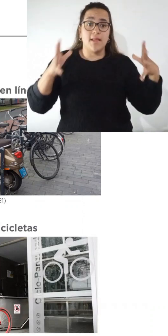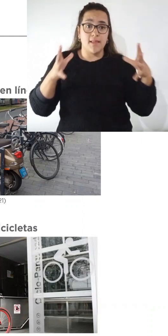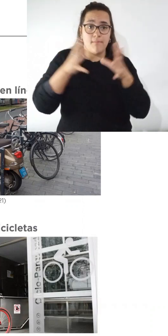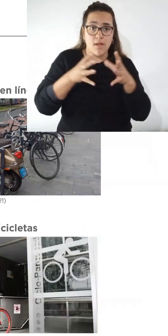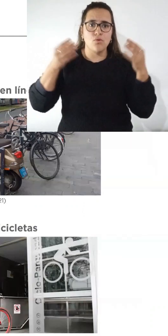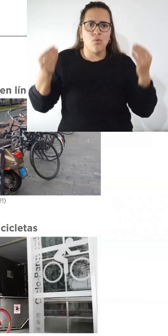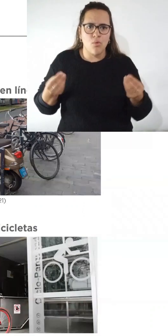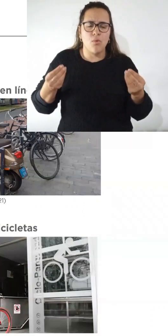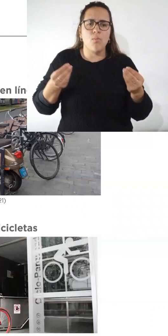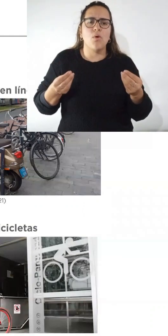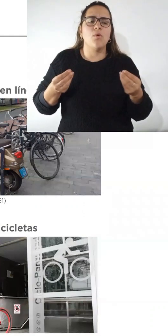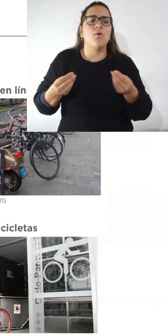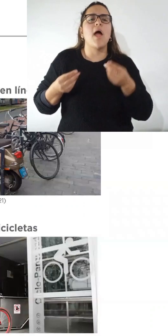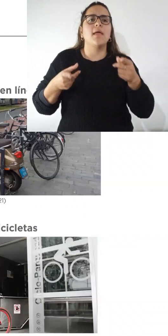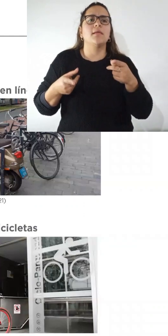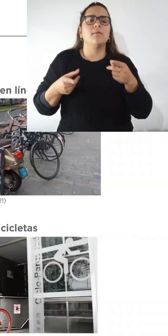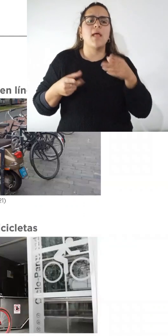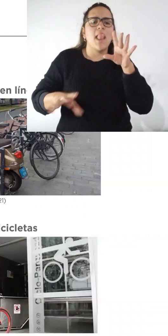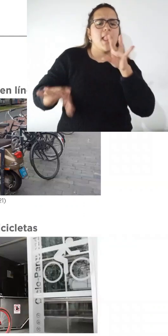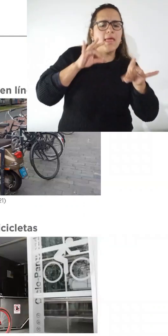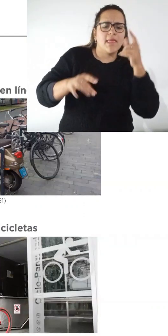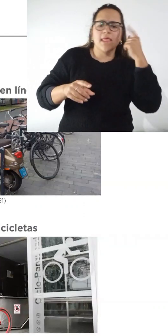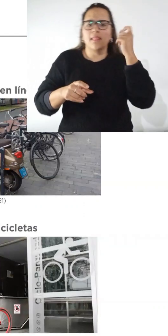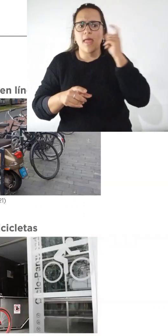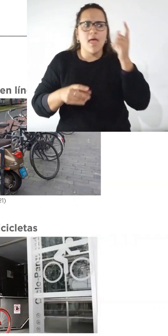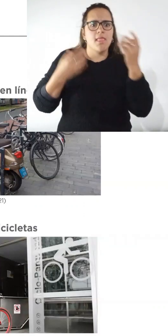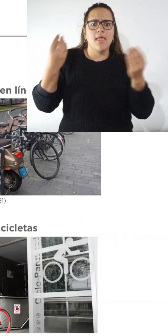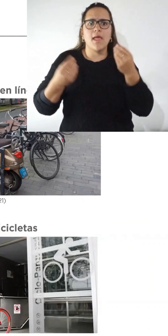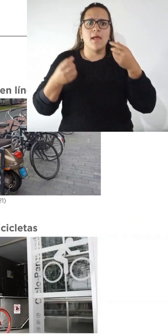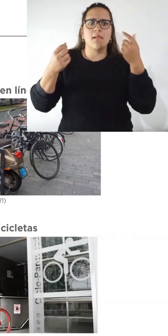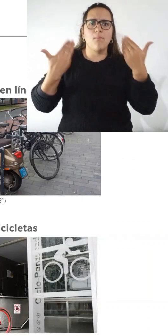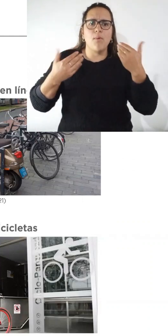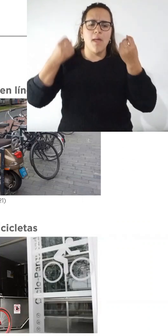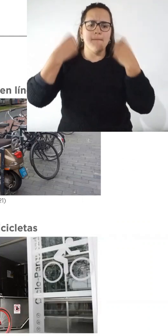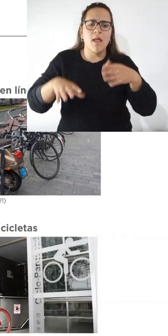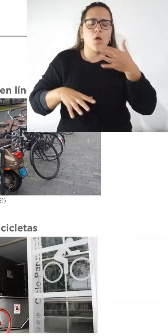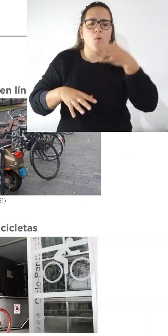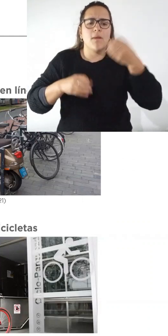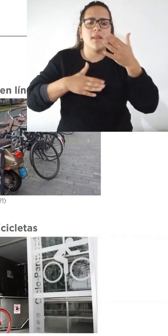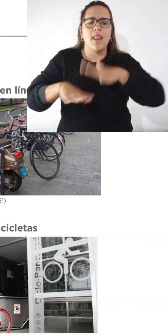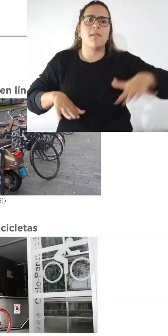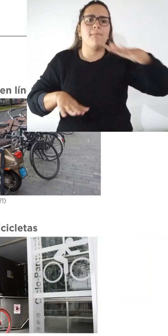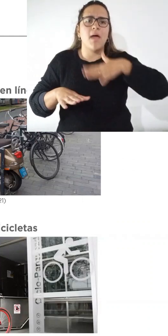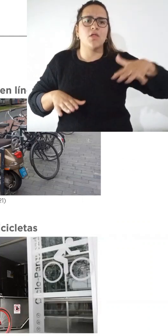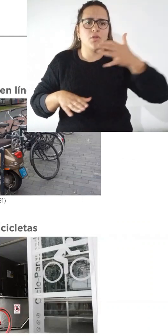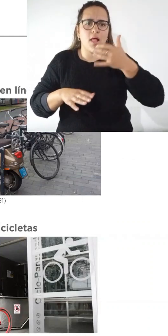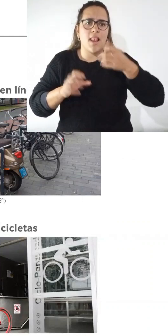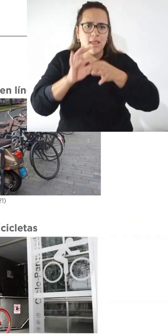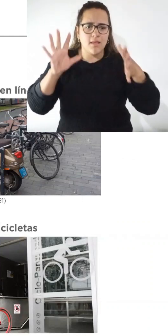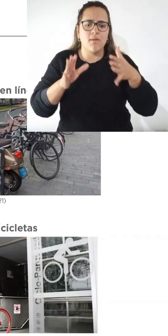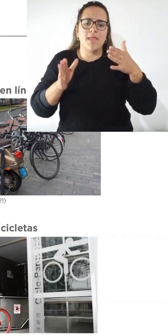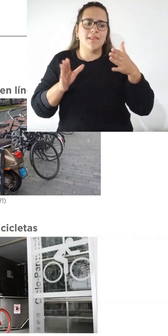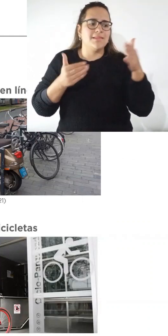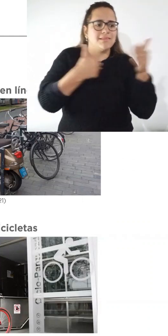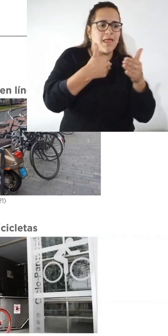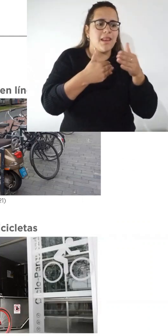catalogamos según su tamaño, donde podíamos coger ideas de qué se podía implementar en los distintos espacios